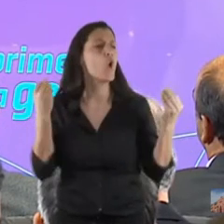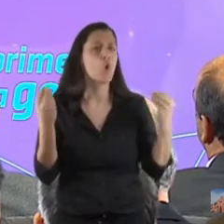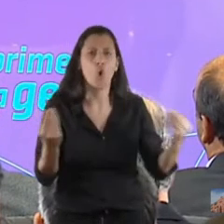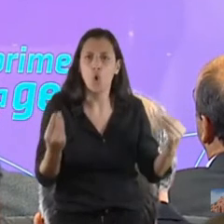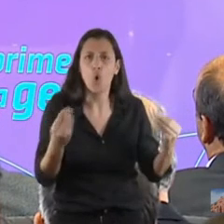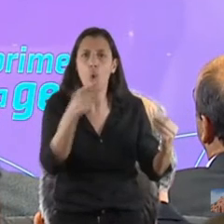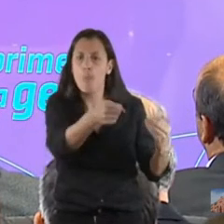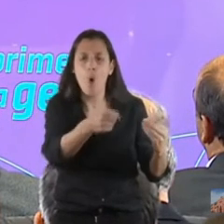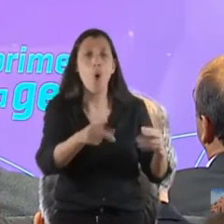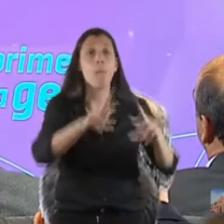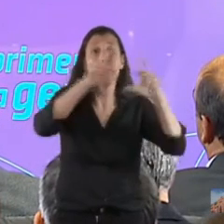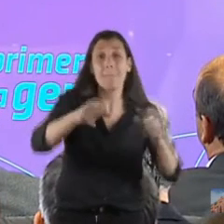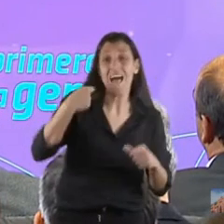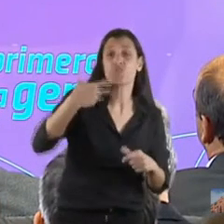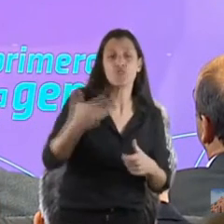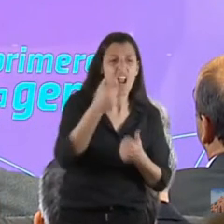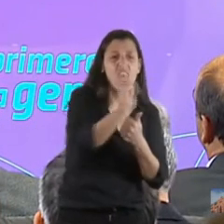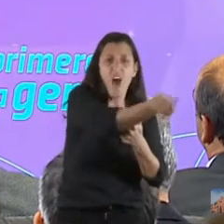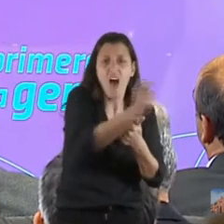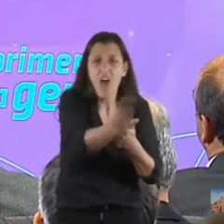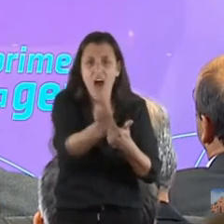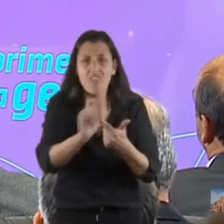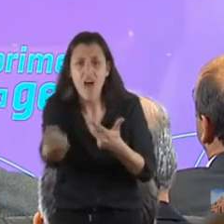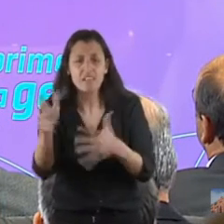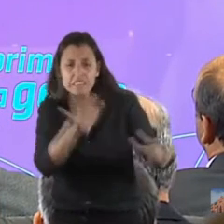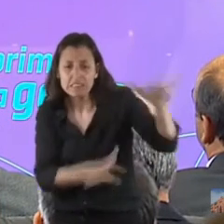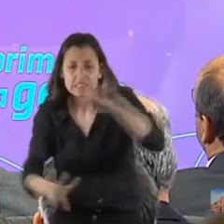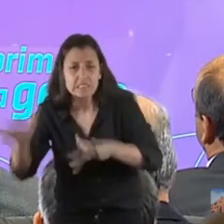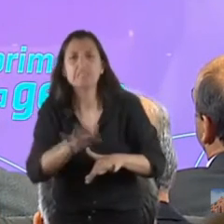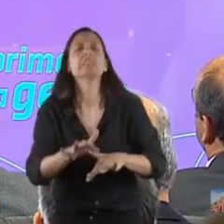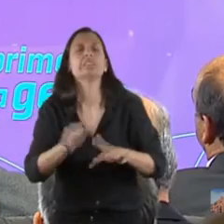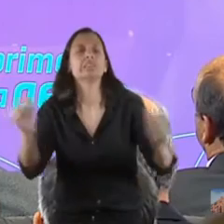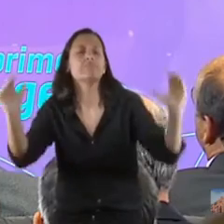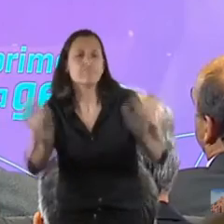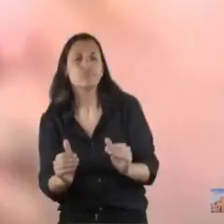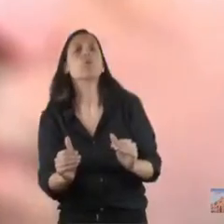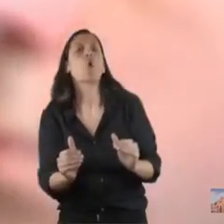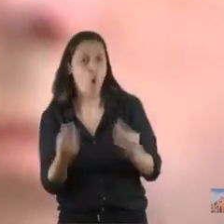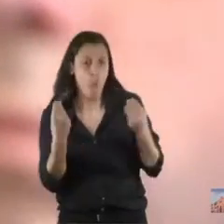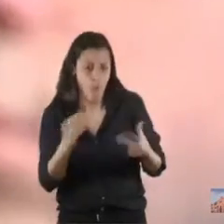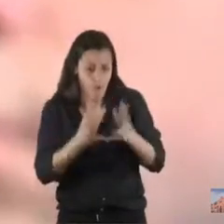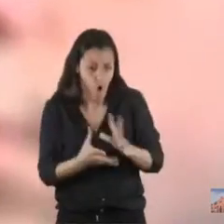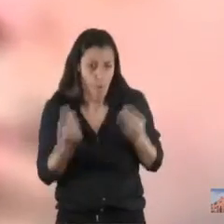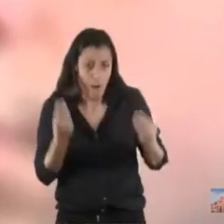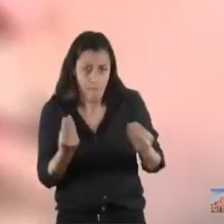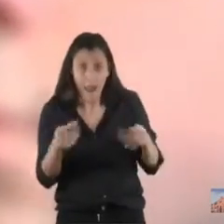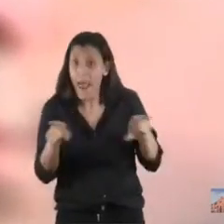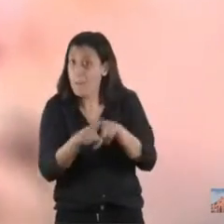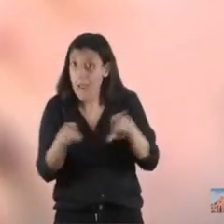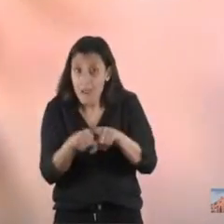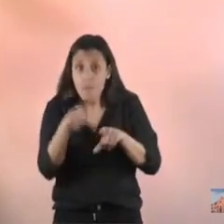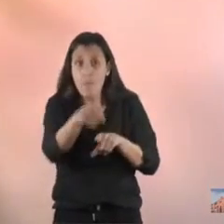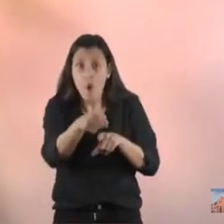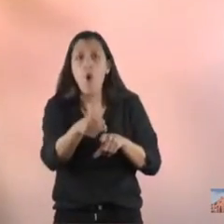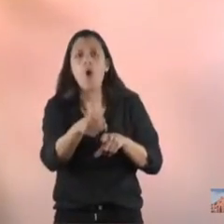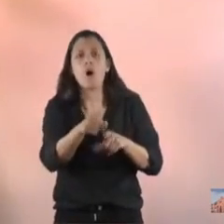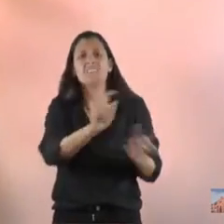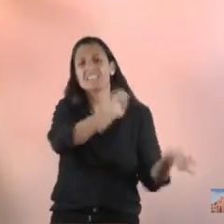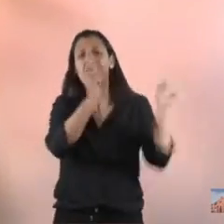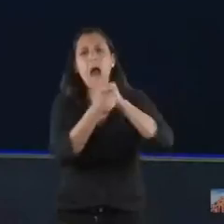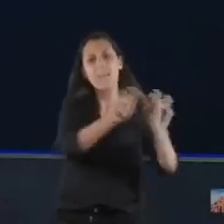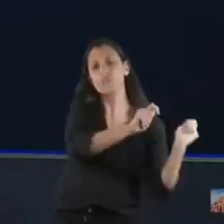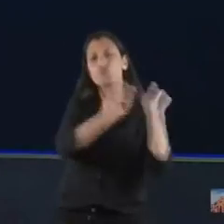que los planes sociales este reordenamiento de los planes sociales para que se conviertan en realmente empleo formal